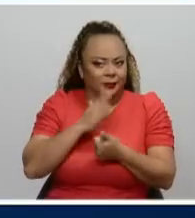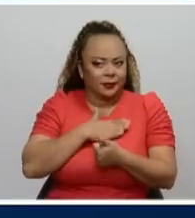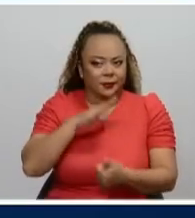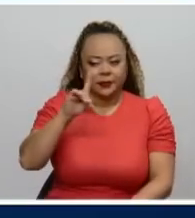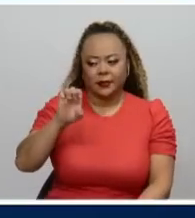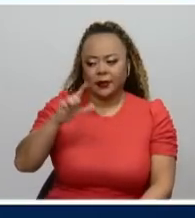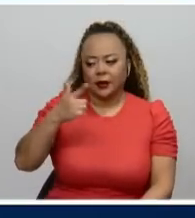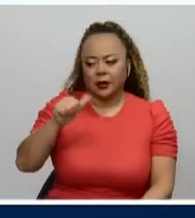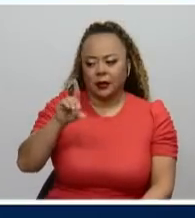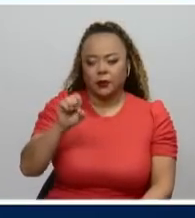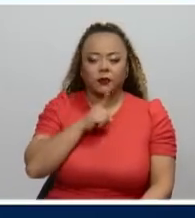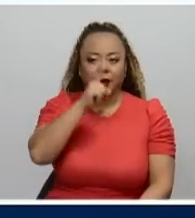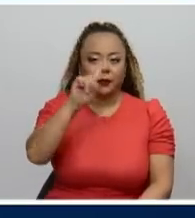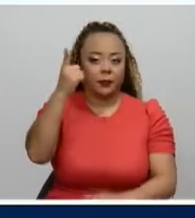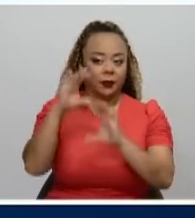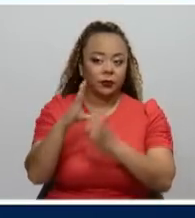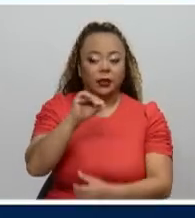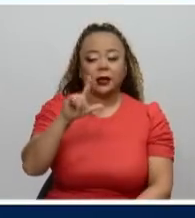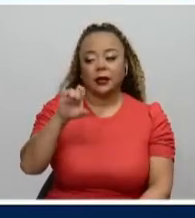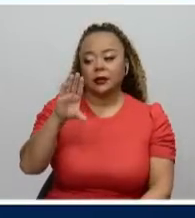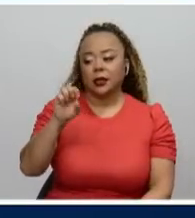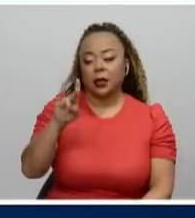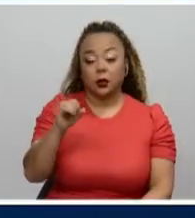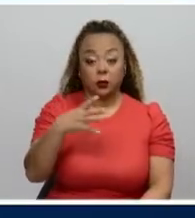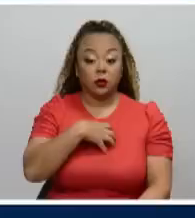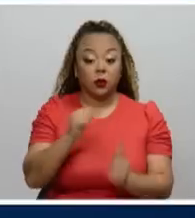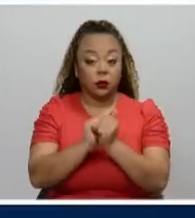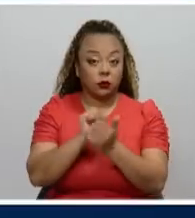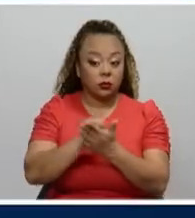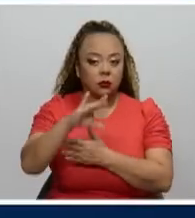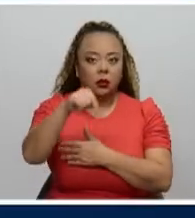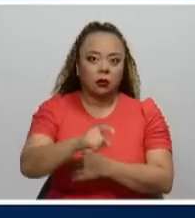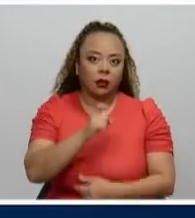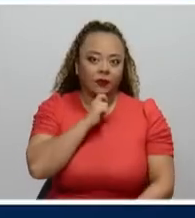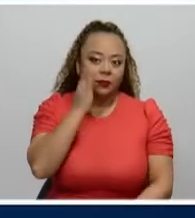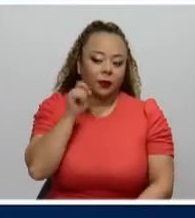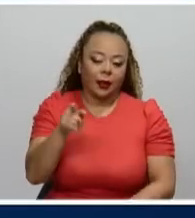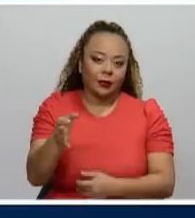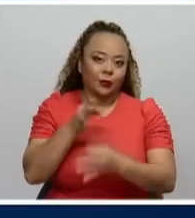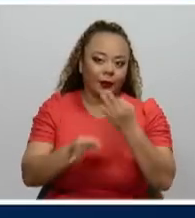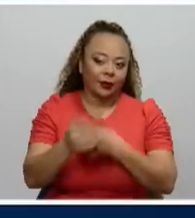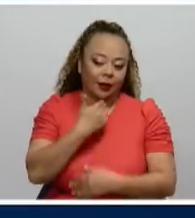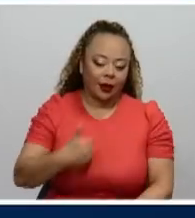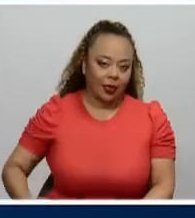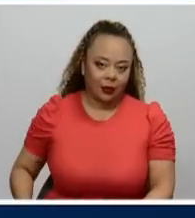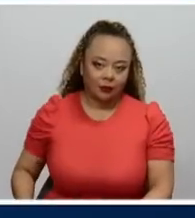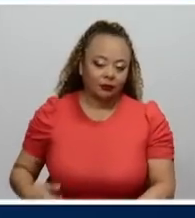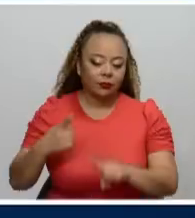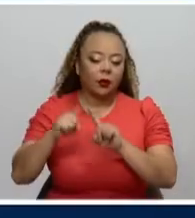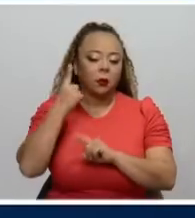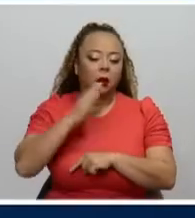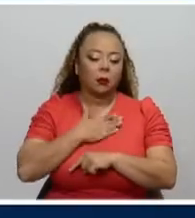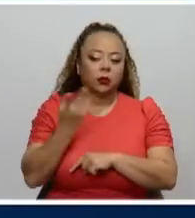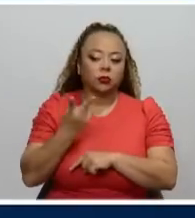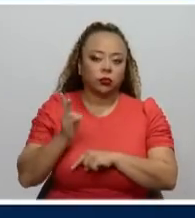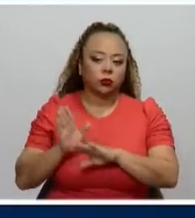soy delgado es una realidad de la primera edición y Alexander escano venía siendo titular con Santos y hoy le cuesta porque es suplente en el club sportteriano pero para mí estos